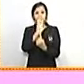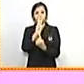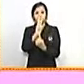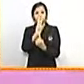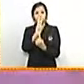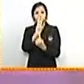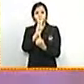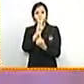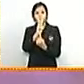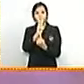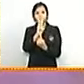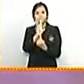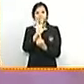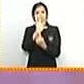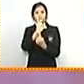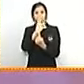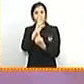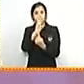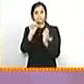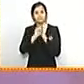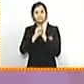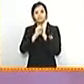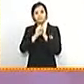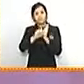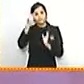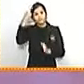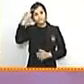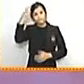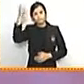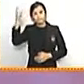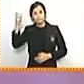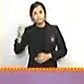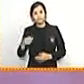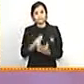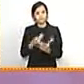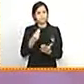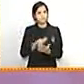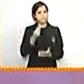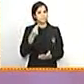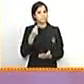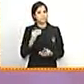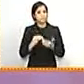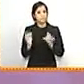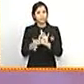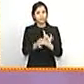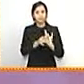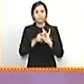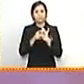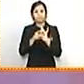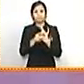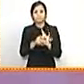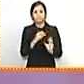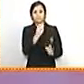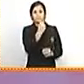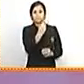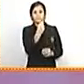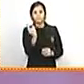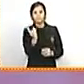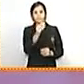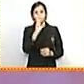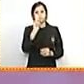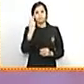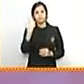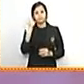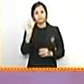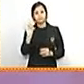6, número ganador para la diaria 96 con su símbolo de sueños dinero. Otros números que le relacionan son el 12 y el